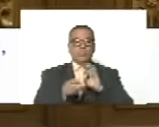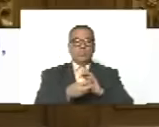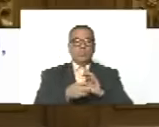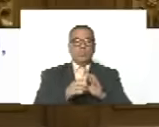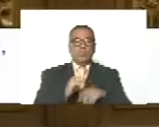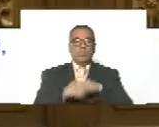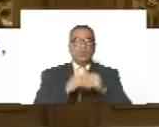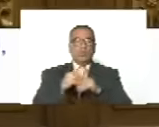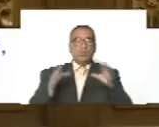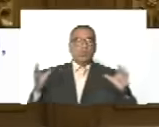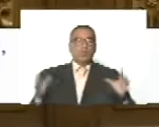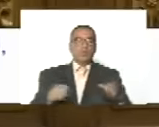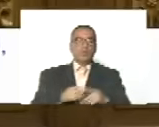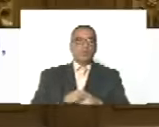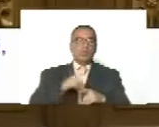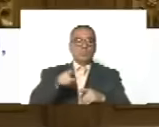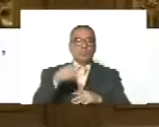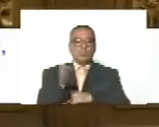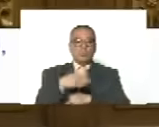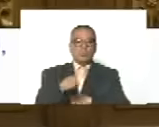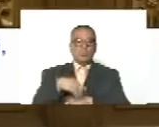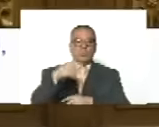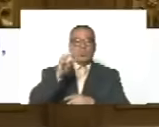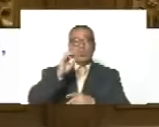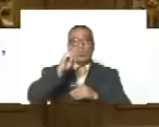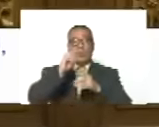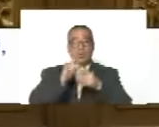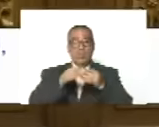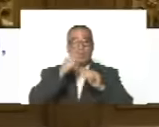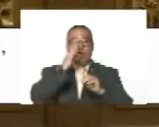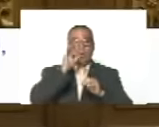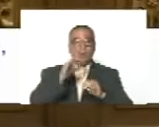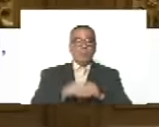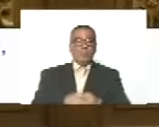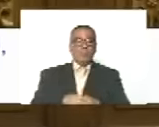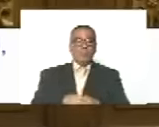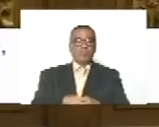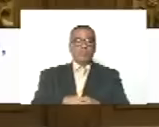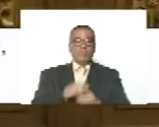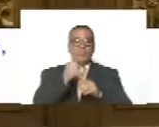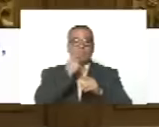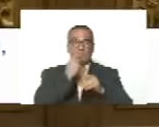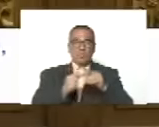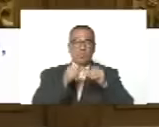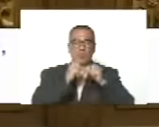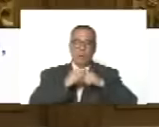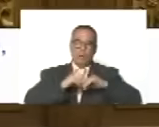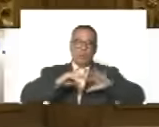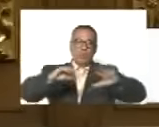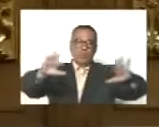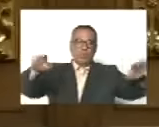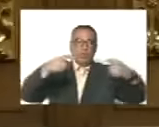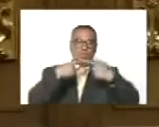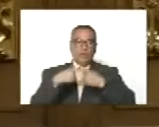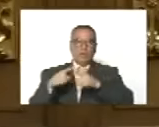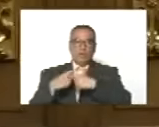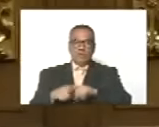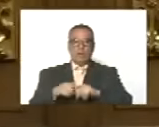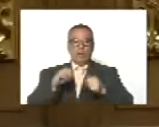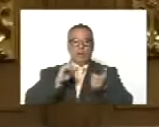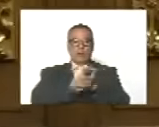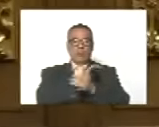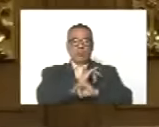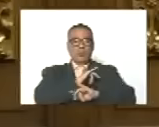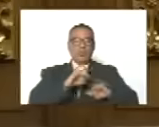resolvieron con su rubro bandera la uva, ¿verdad? Y de allí expandieron los demás rubros y acabaron